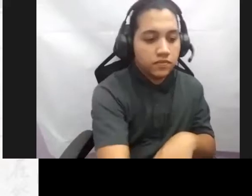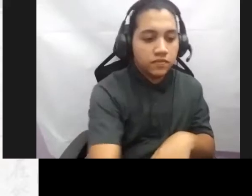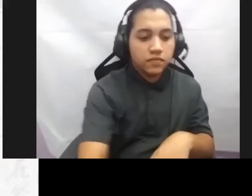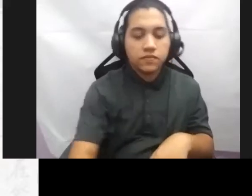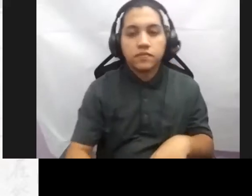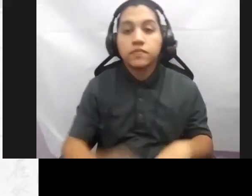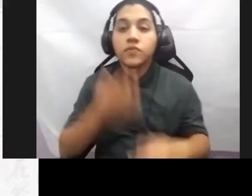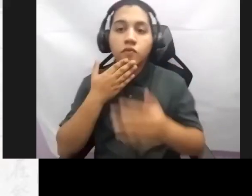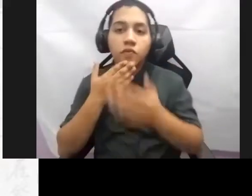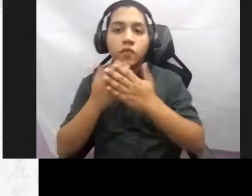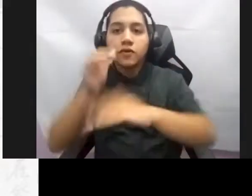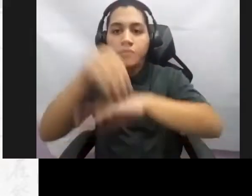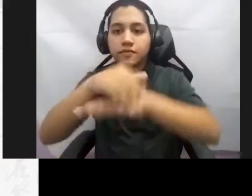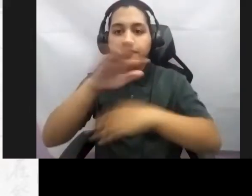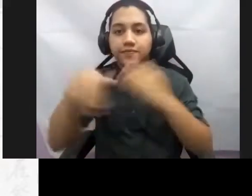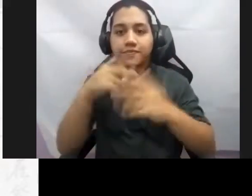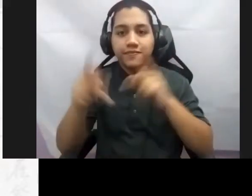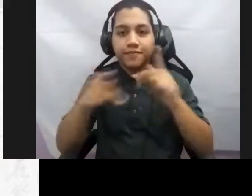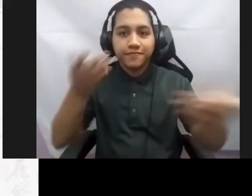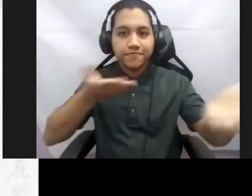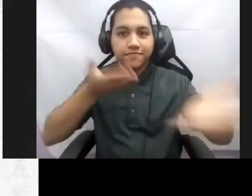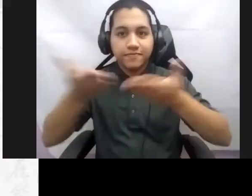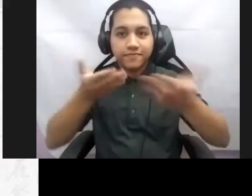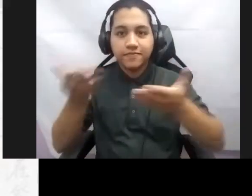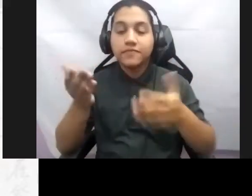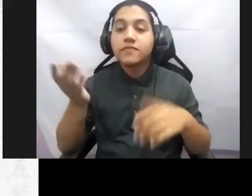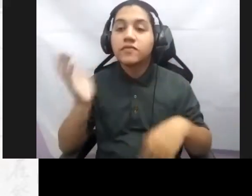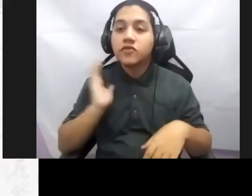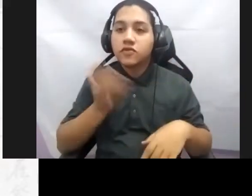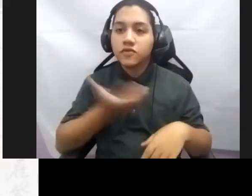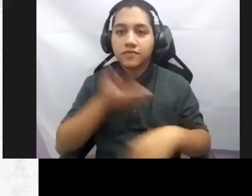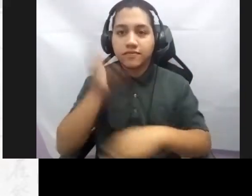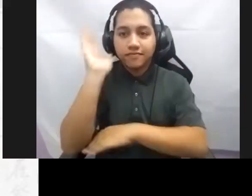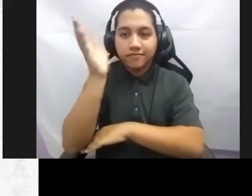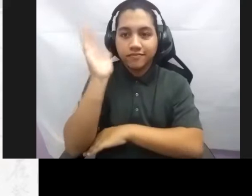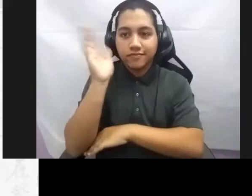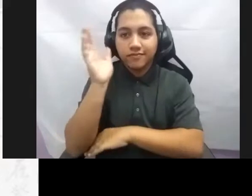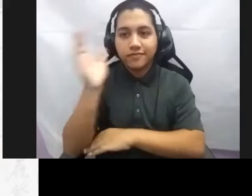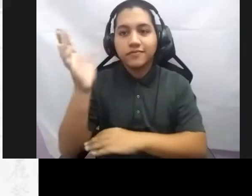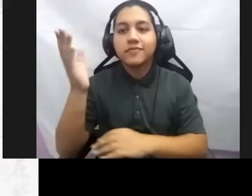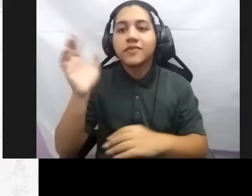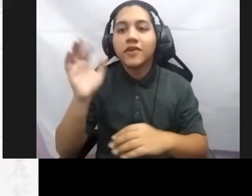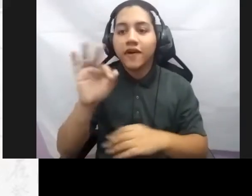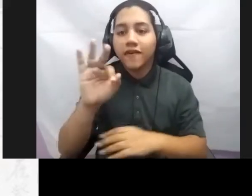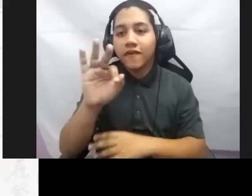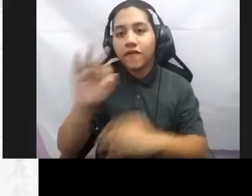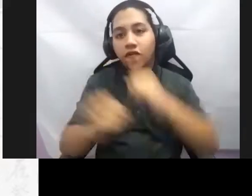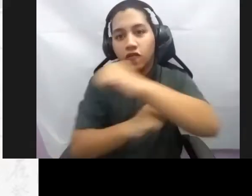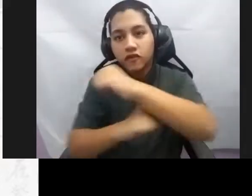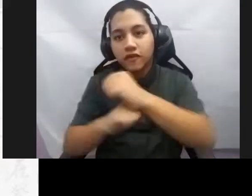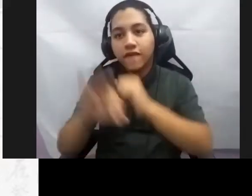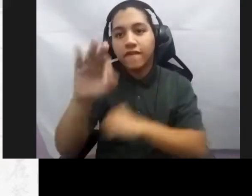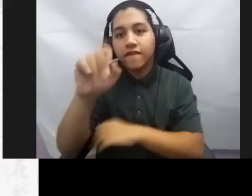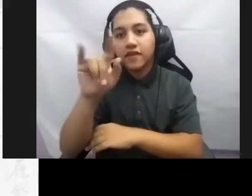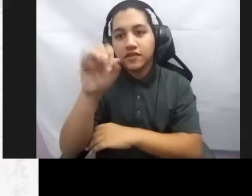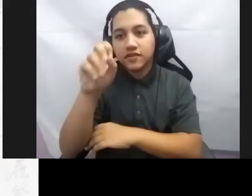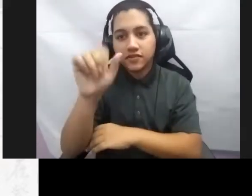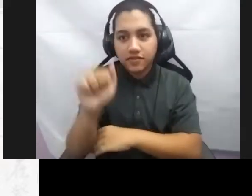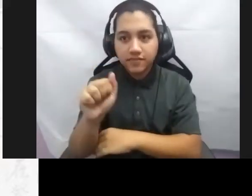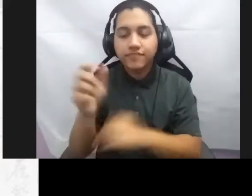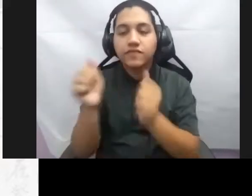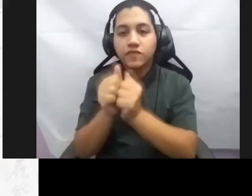Muy buenas noches a todos y bienvenidos a nuestro ciclo de charlas de la Fundación Felisa Rincón de Gautier junto con la Asociación de